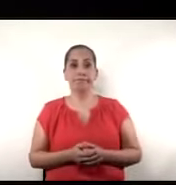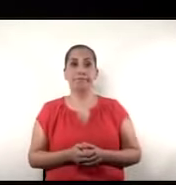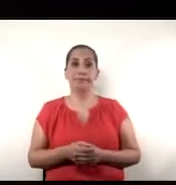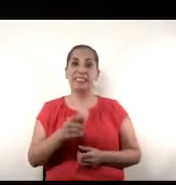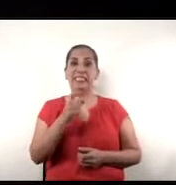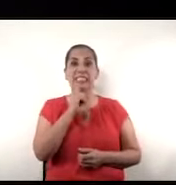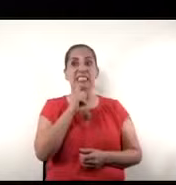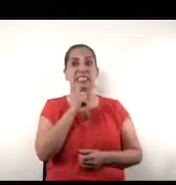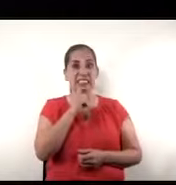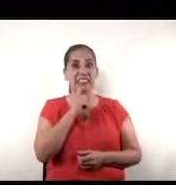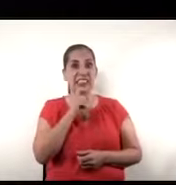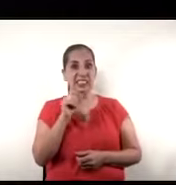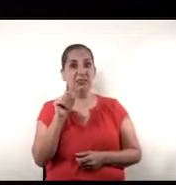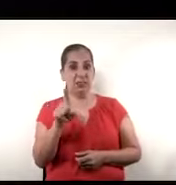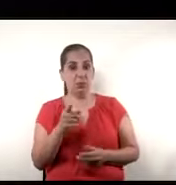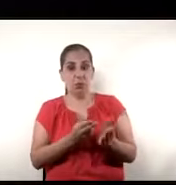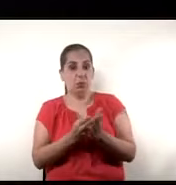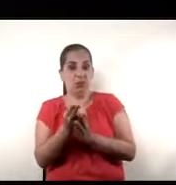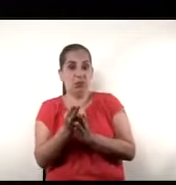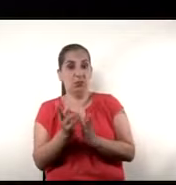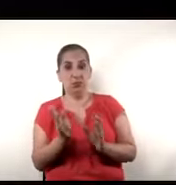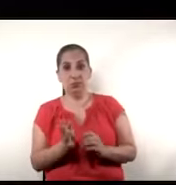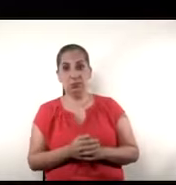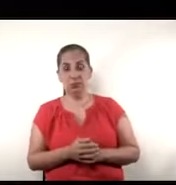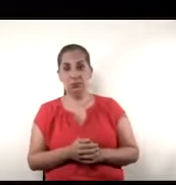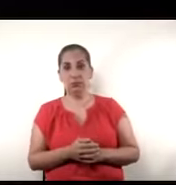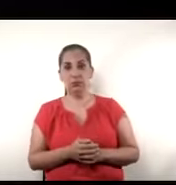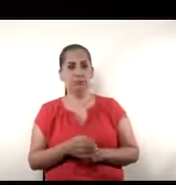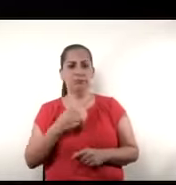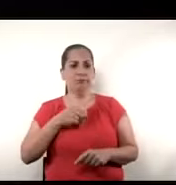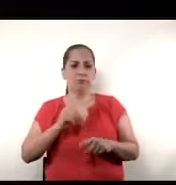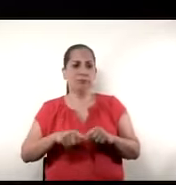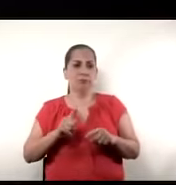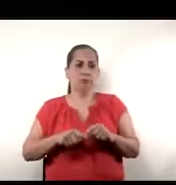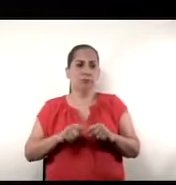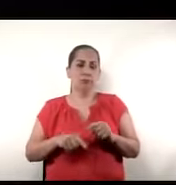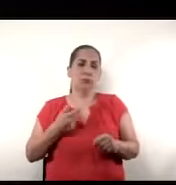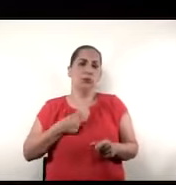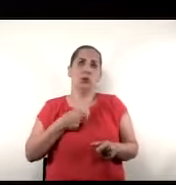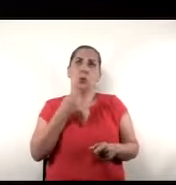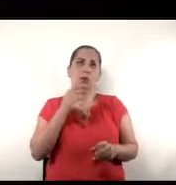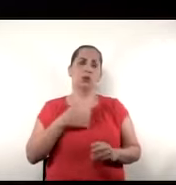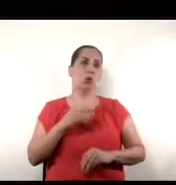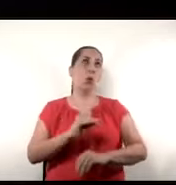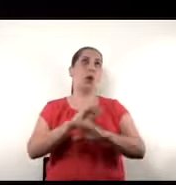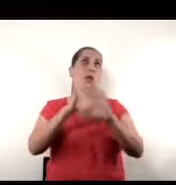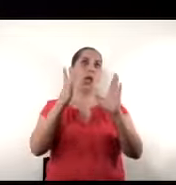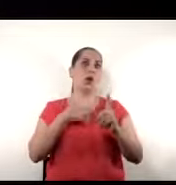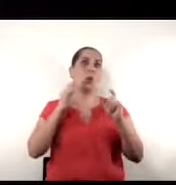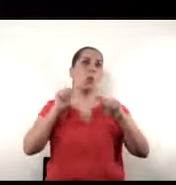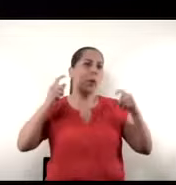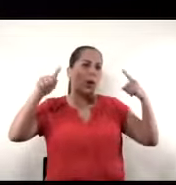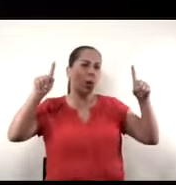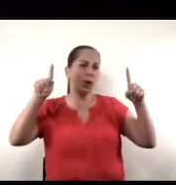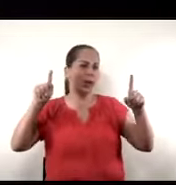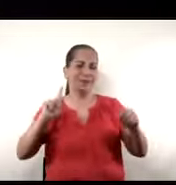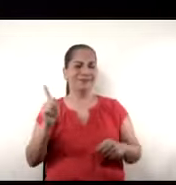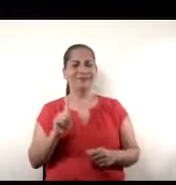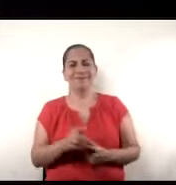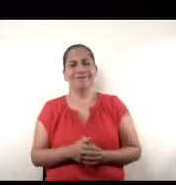Difícil pregunta, y le soy franco. Esa no le puedo decir en este momento que yo tenga claridad de cómo se logra, porque son